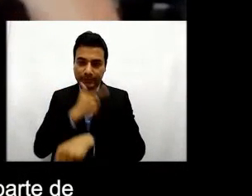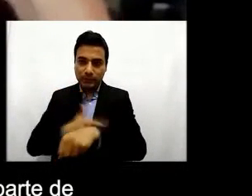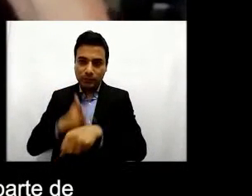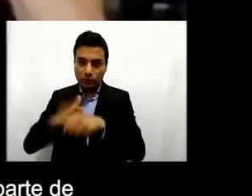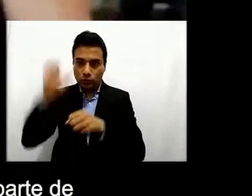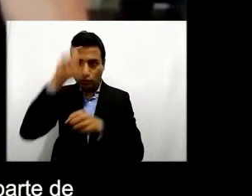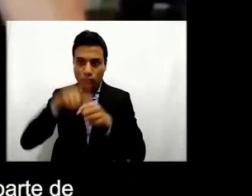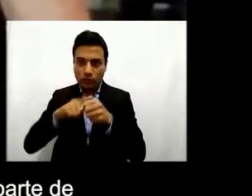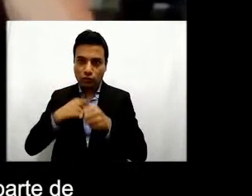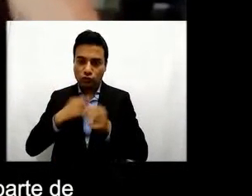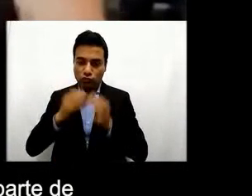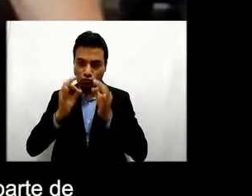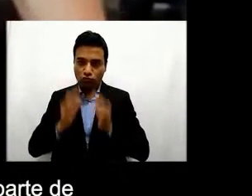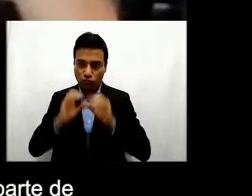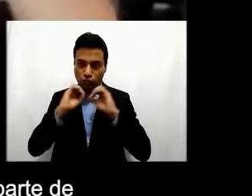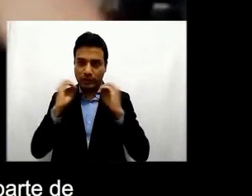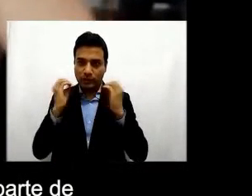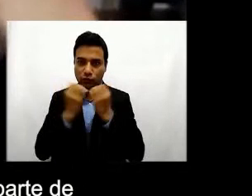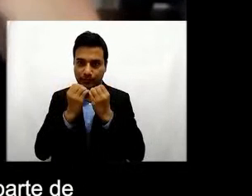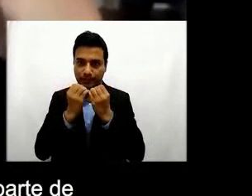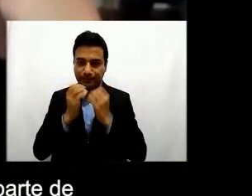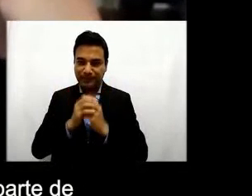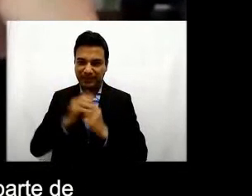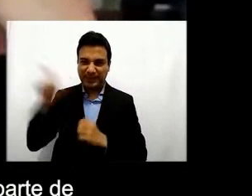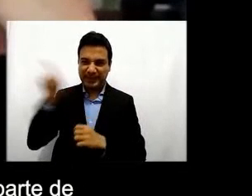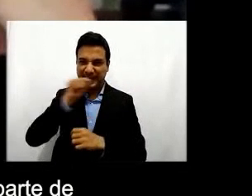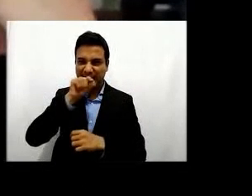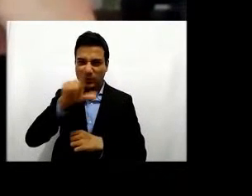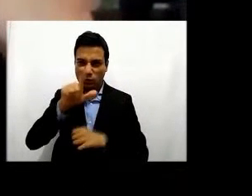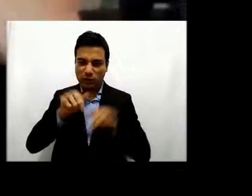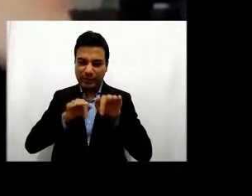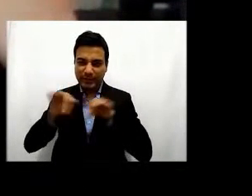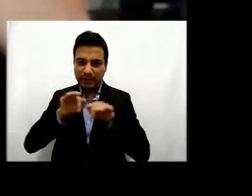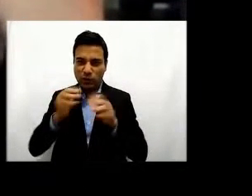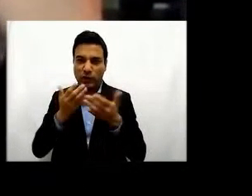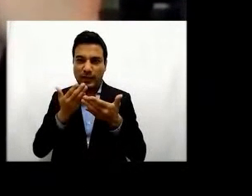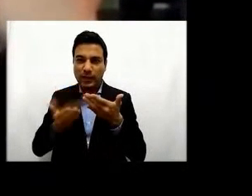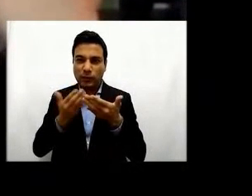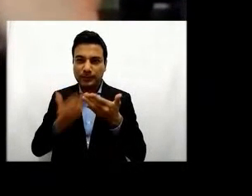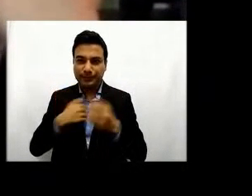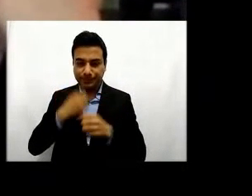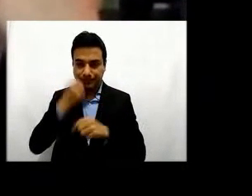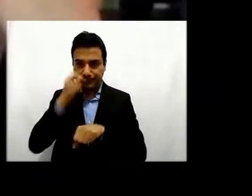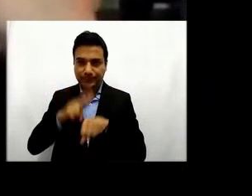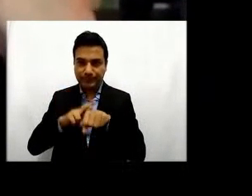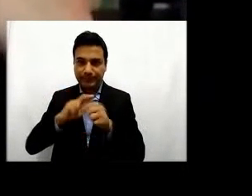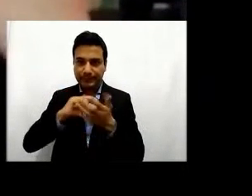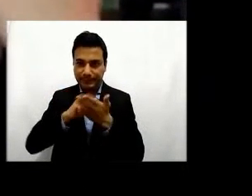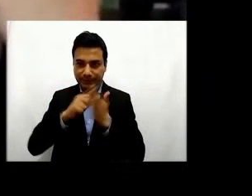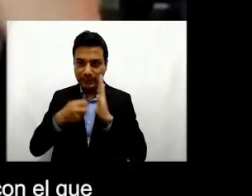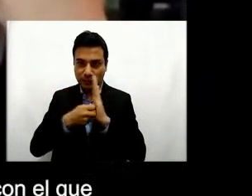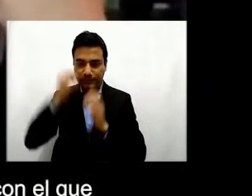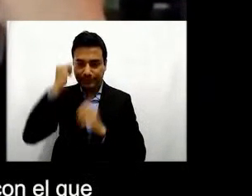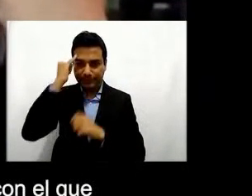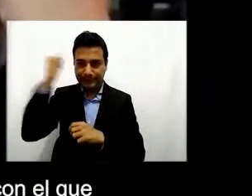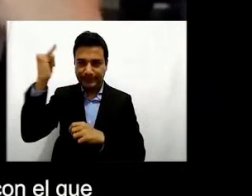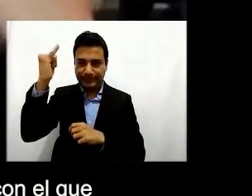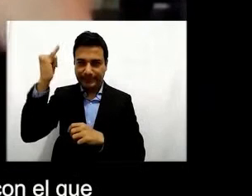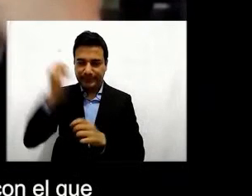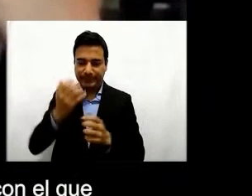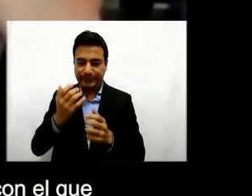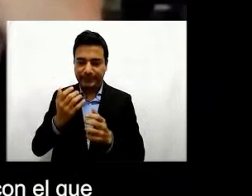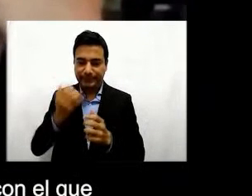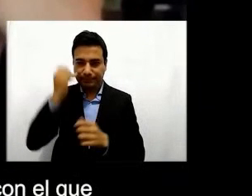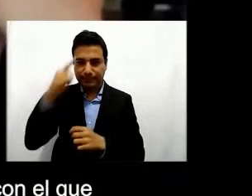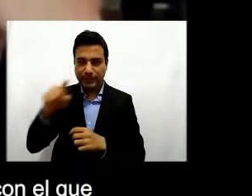una organización llamada Traza en Jalisco y actualmente soy secretario técnico de la iniciativa de cooperación